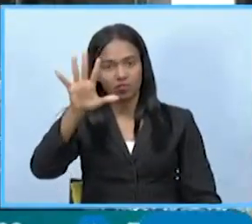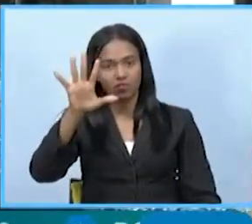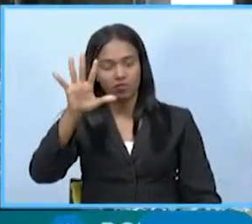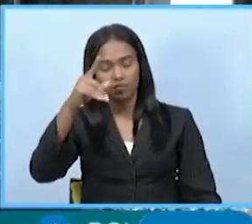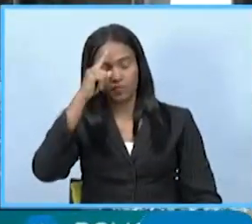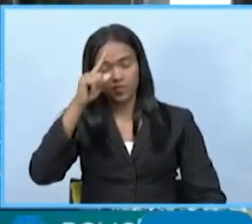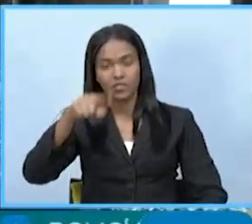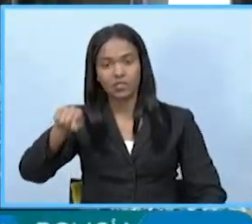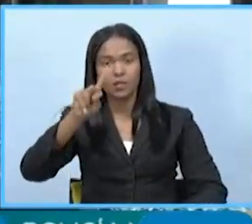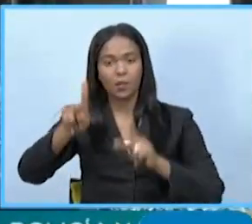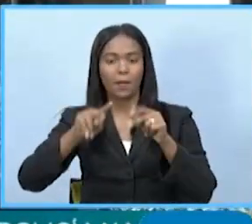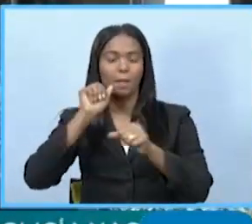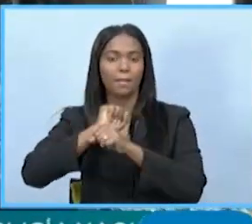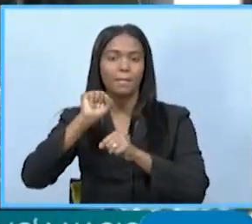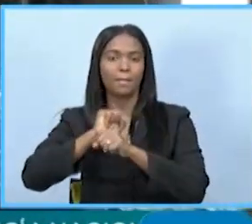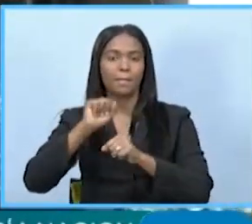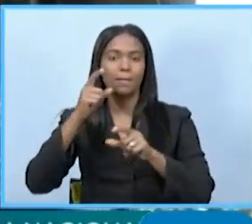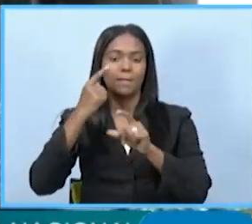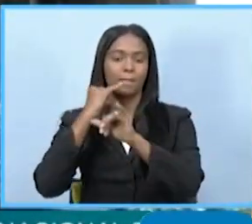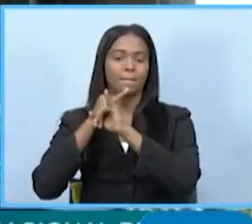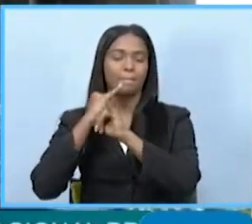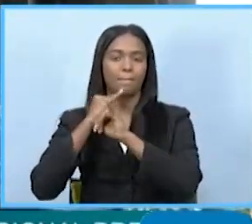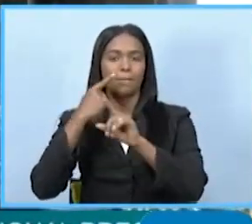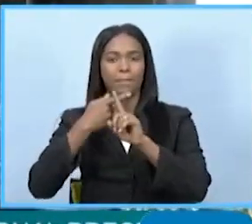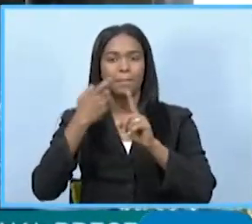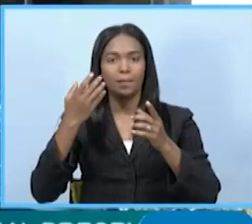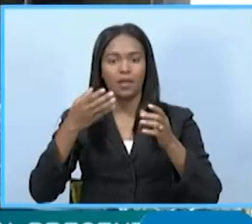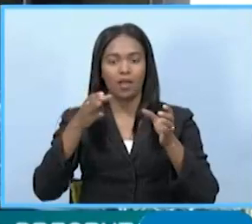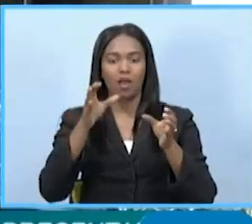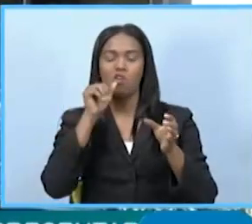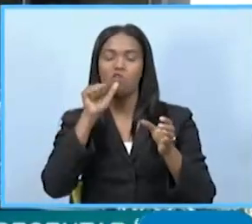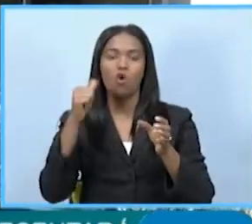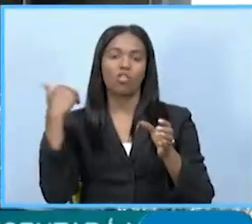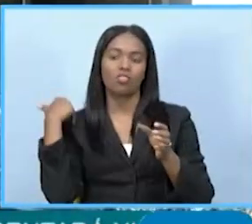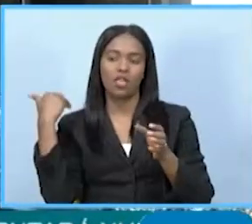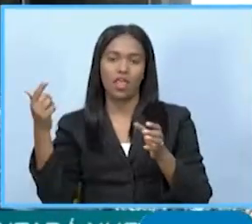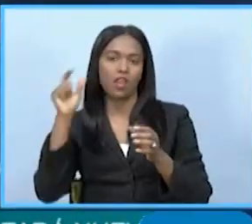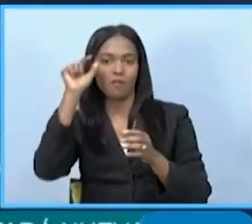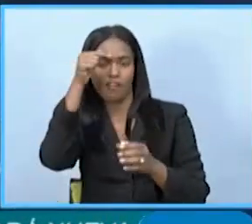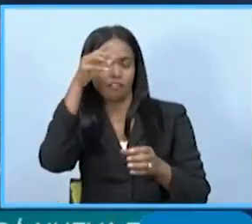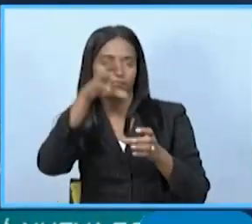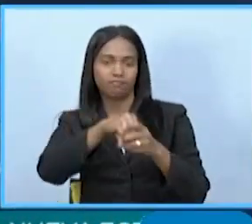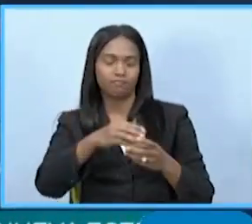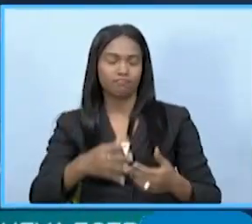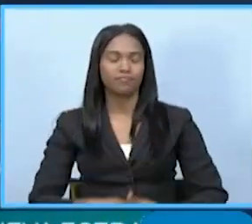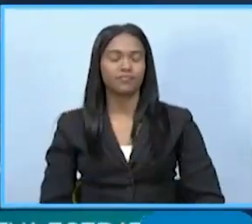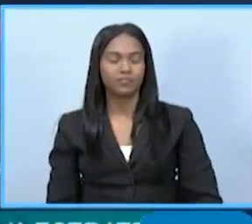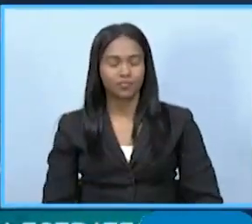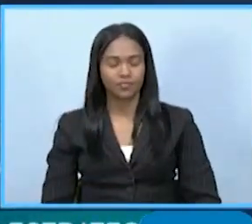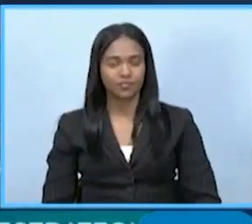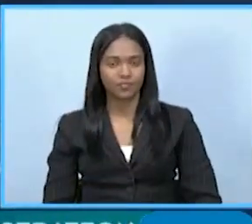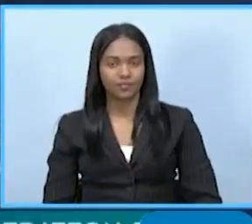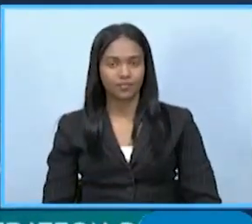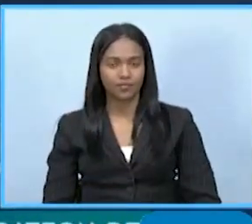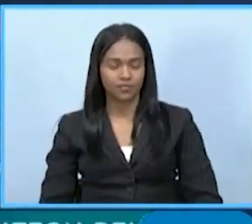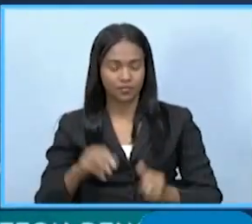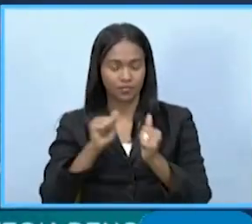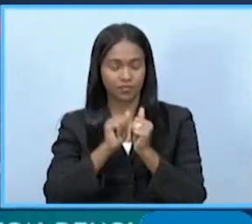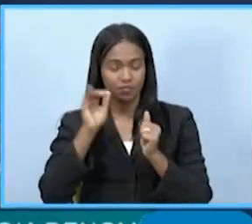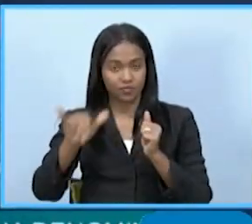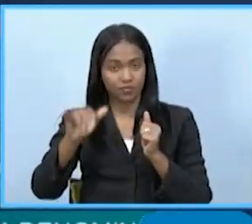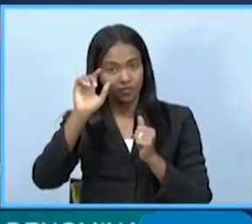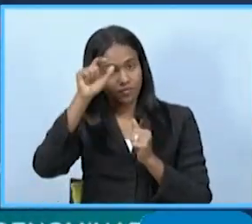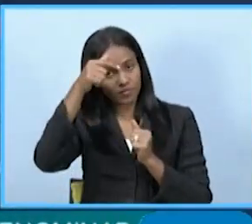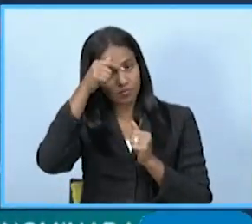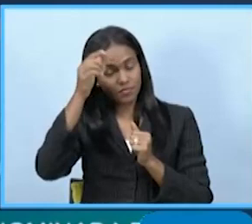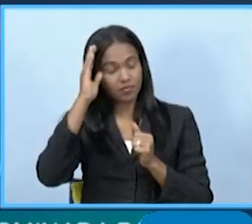pesos a los de las instituciones descentralizadas o autónomas. Evidentemente, el gobierno